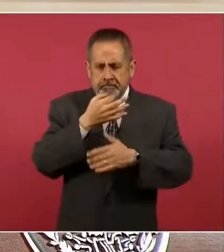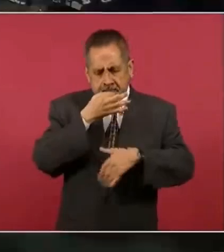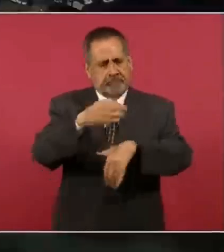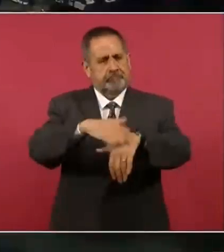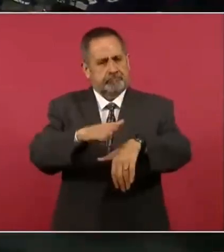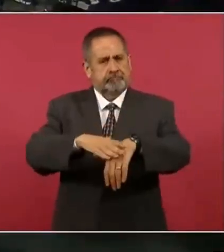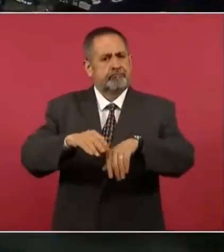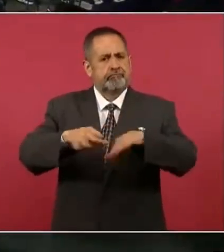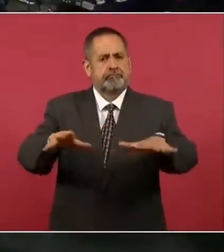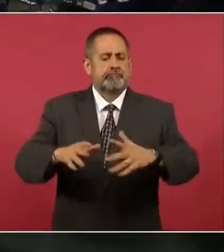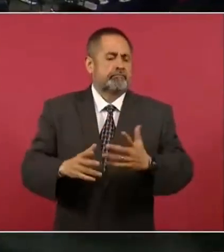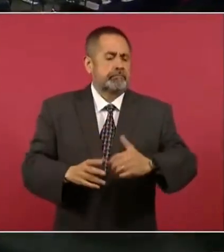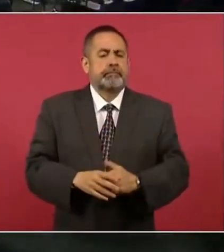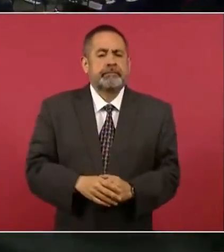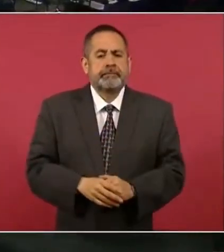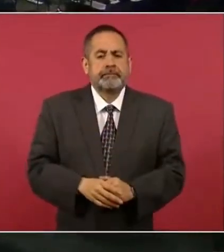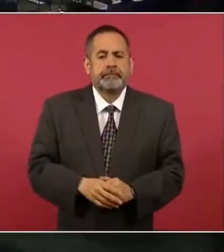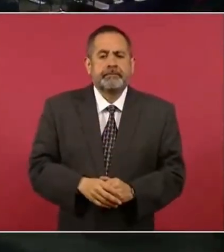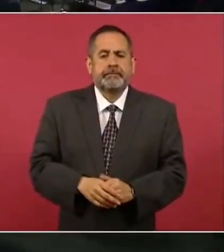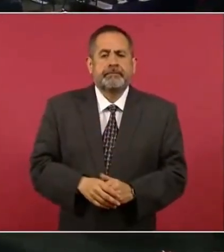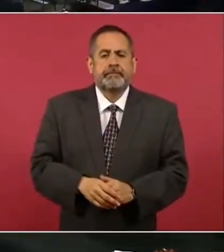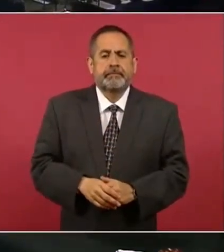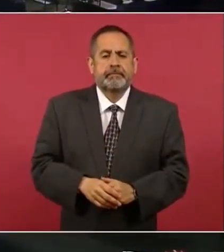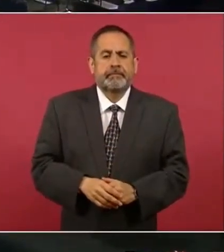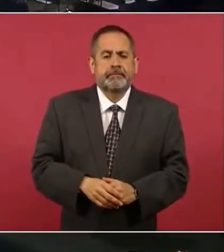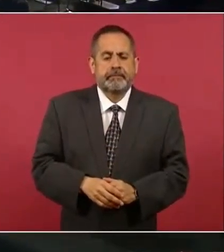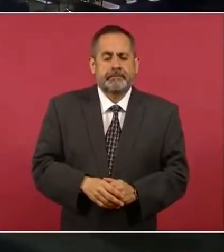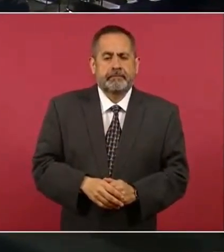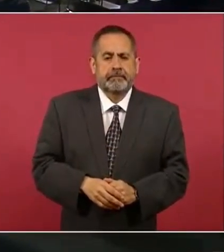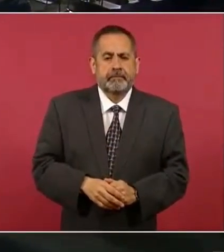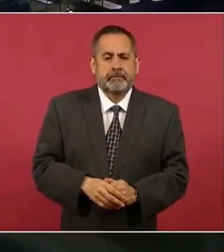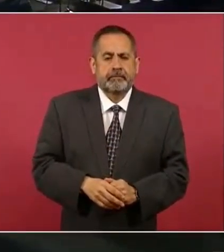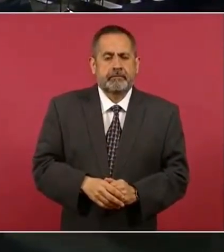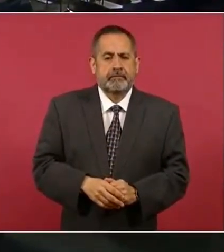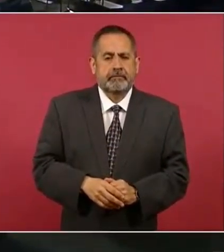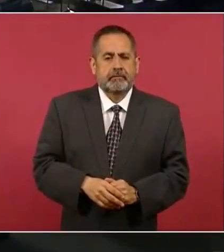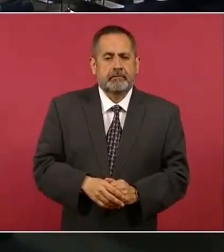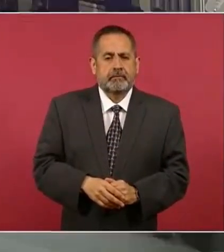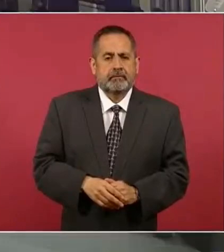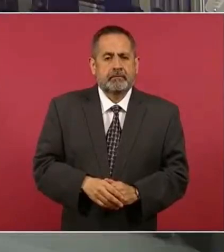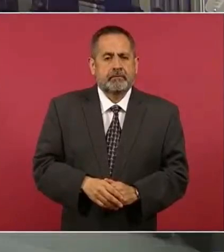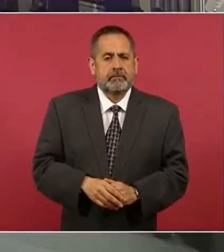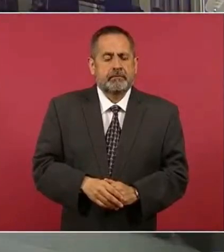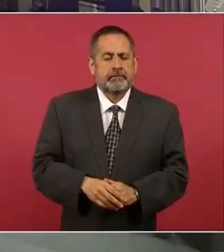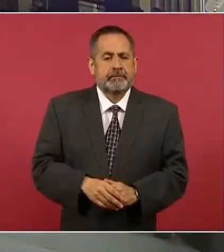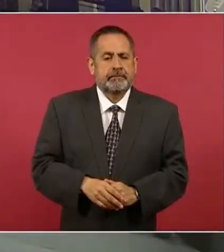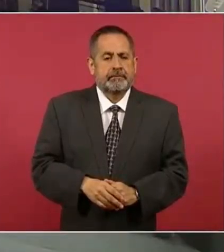parece. Y vamos.